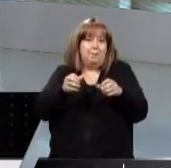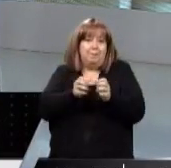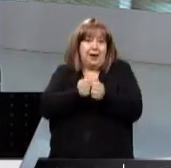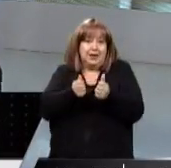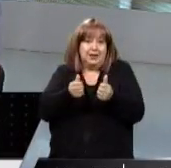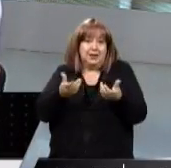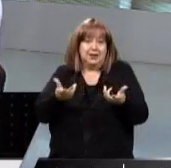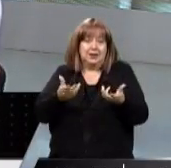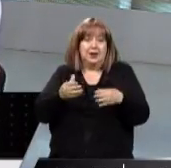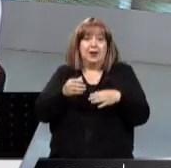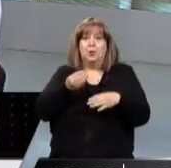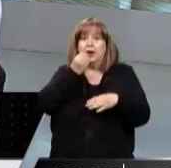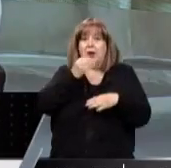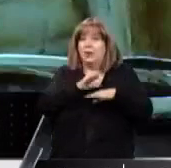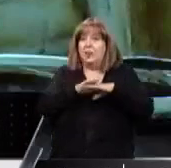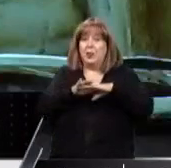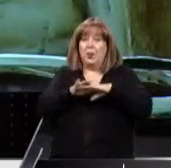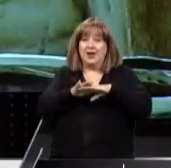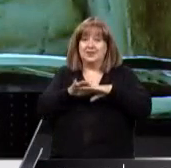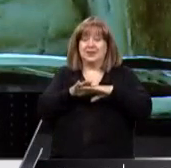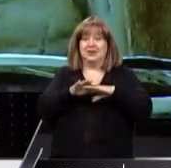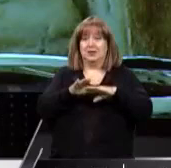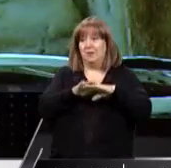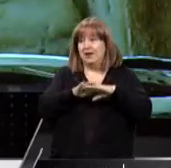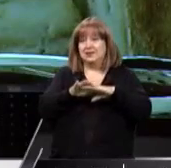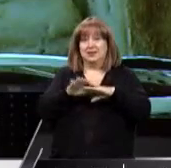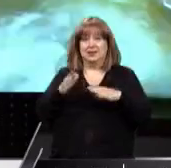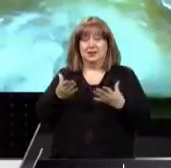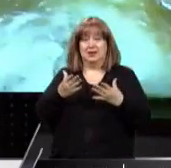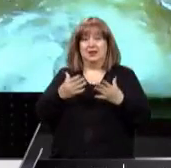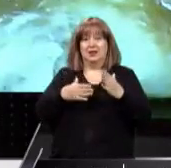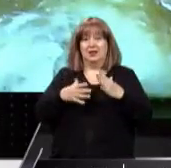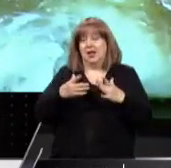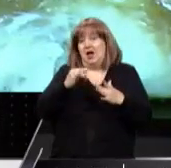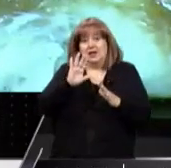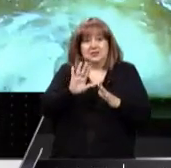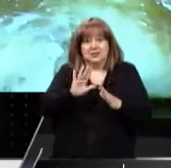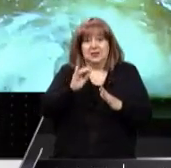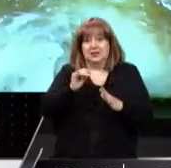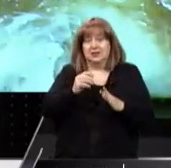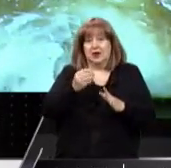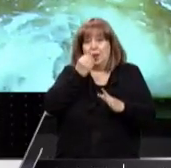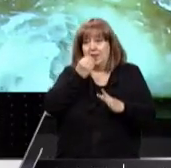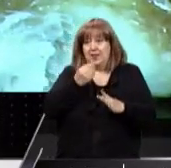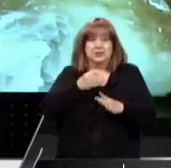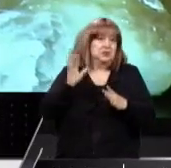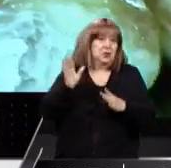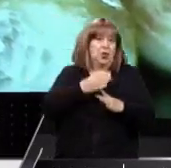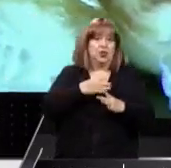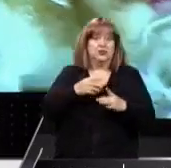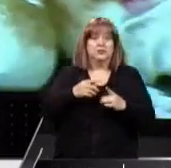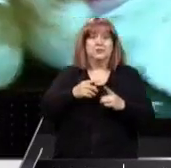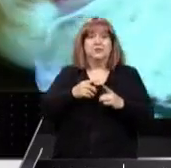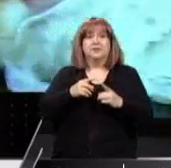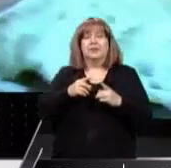pan. Claro, el alimento base. Sí, ¿no? El trigo es el alimento de base de la mayor parte de la dieta argentina. Por más que en el último tiempo tiene mala prensa,